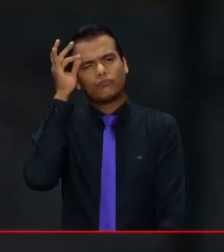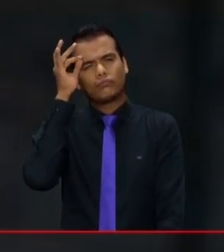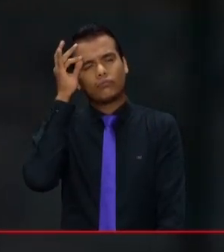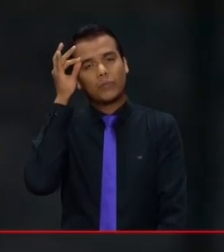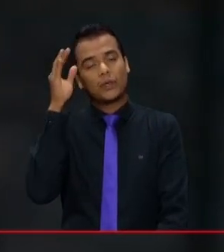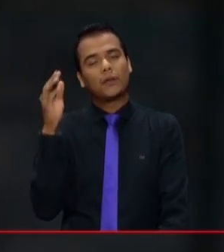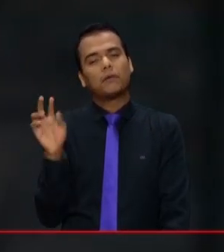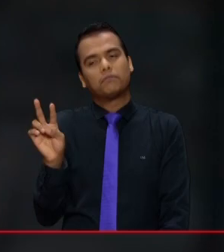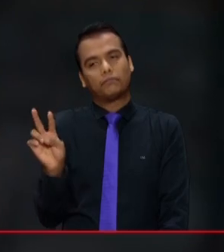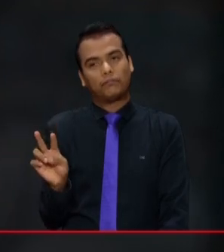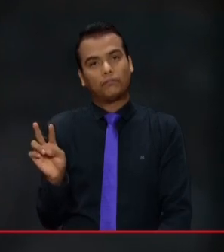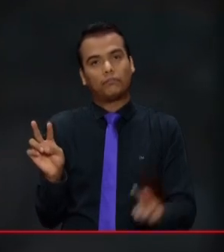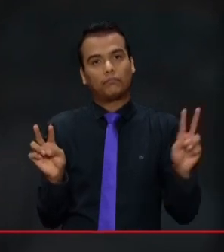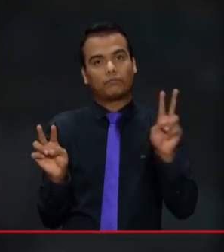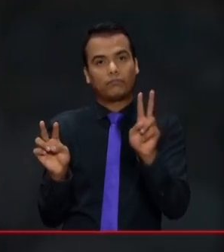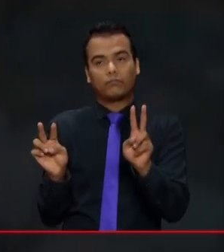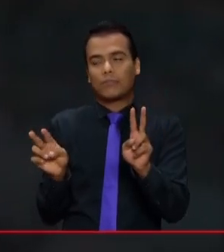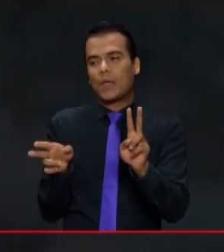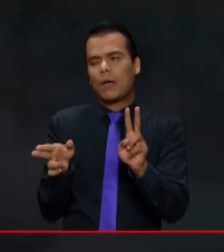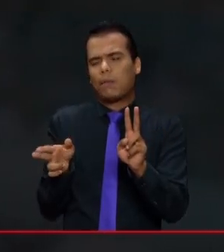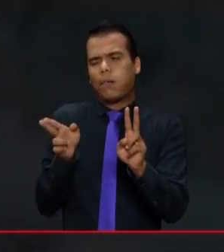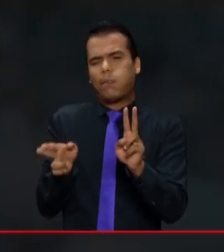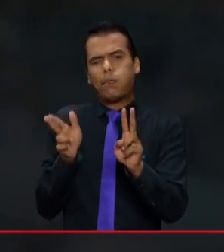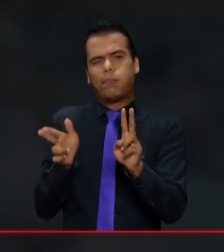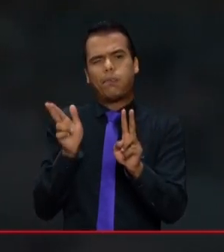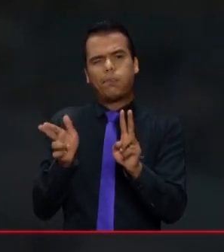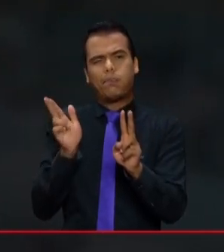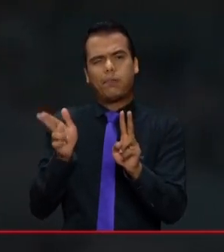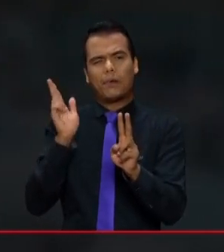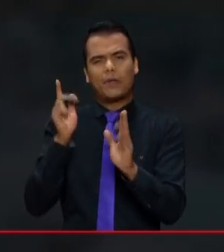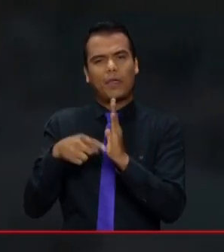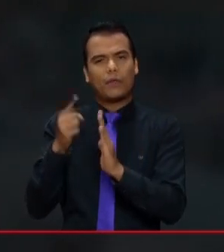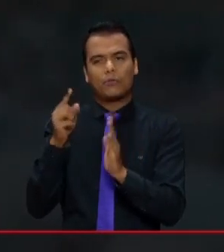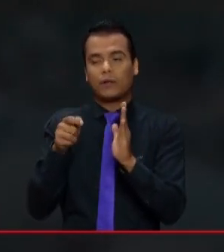dos sujetos armados que los atacaron